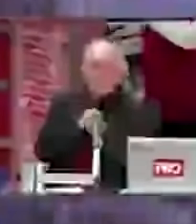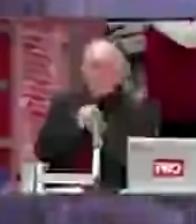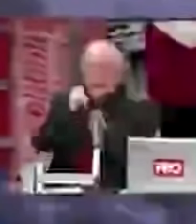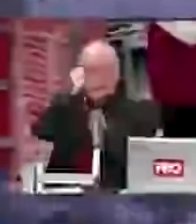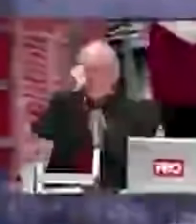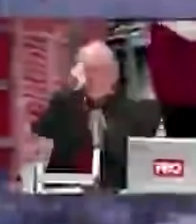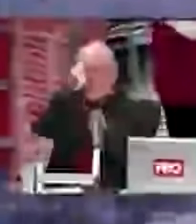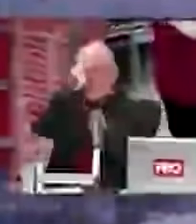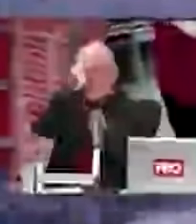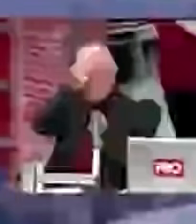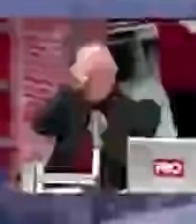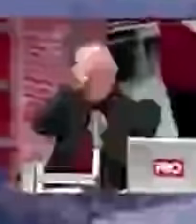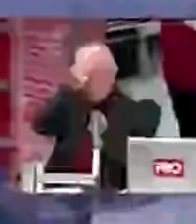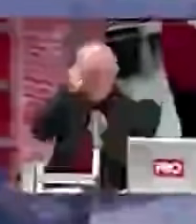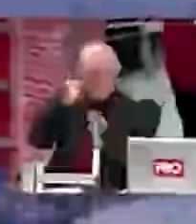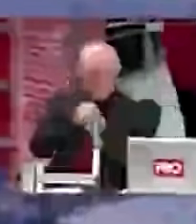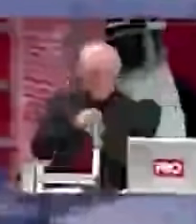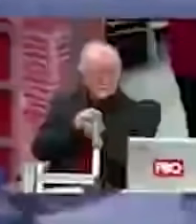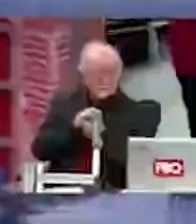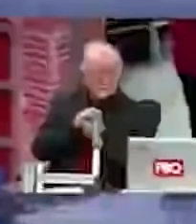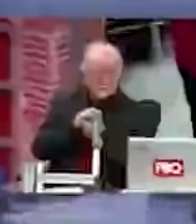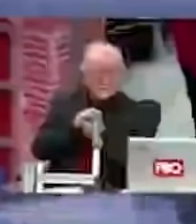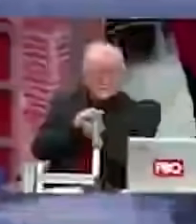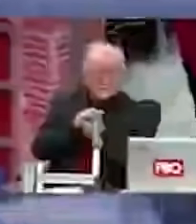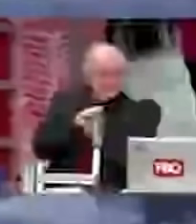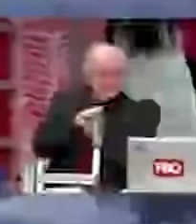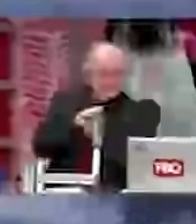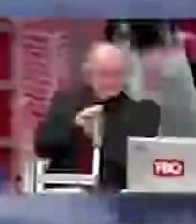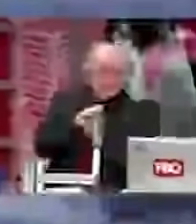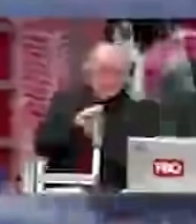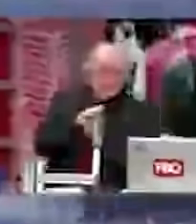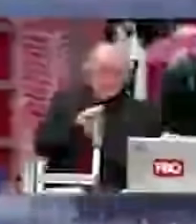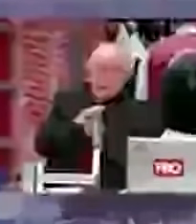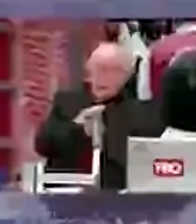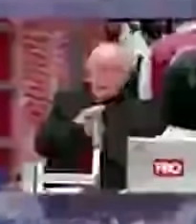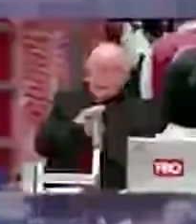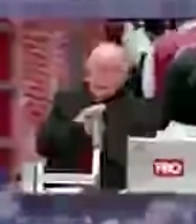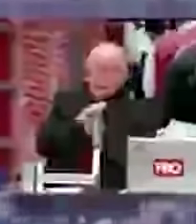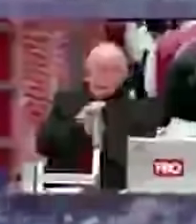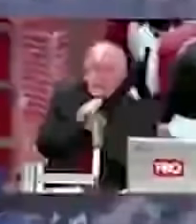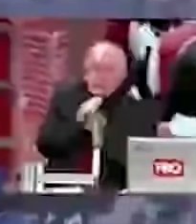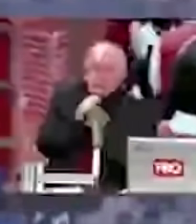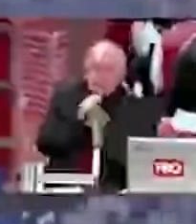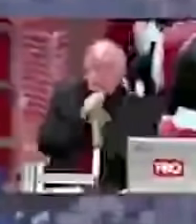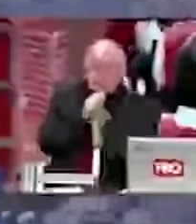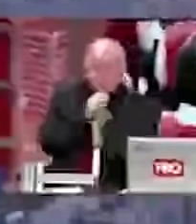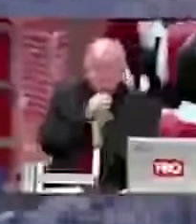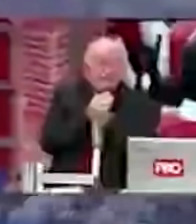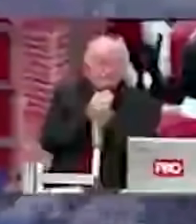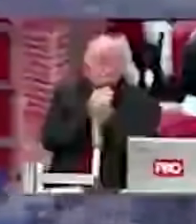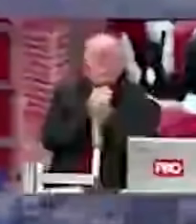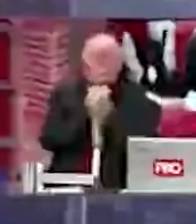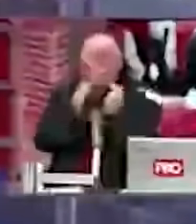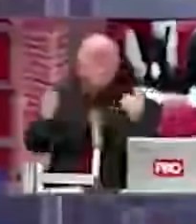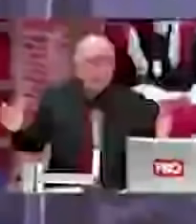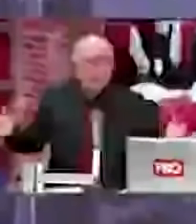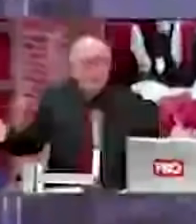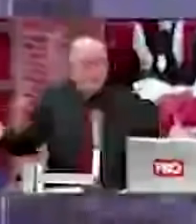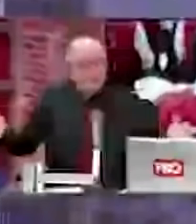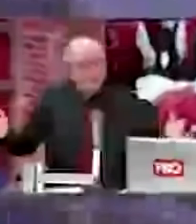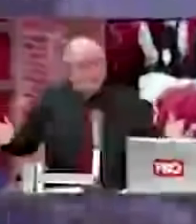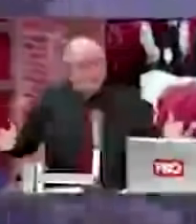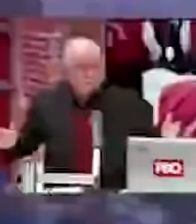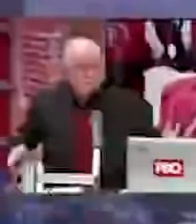fue aprobado en tiempo, no diré ya récord, es una cosa ya a la velocidad del sonido